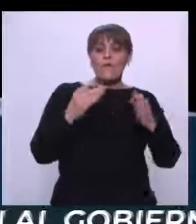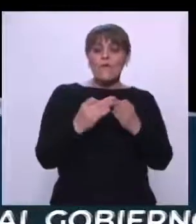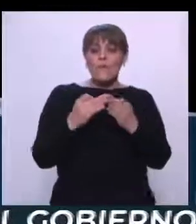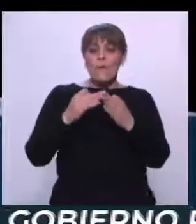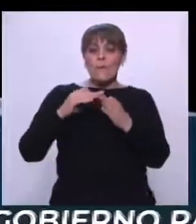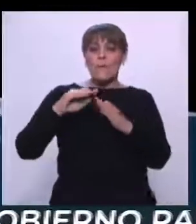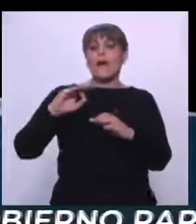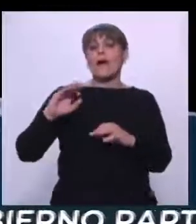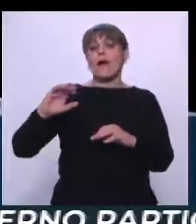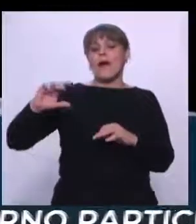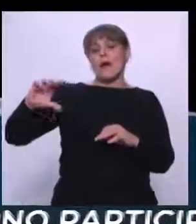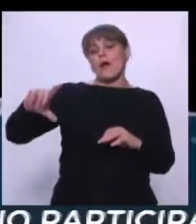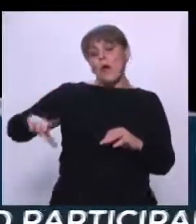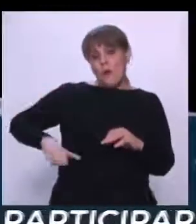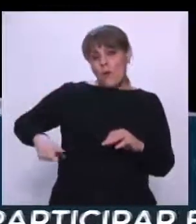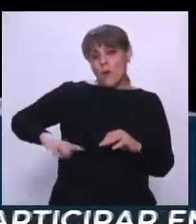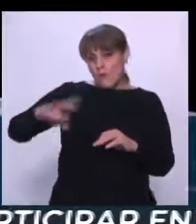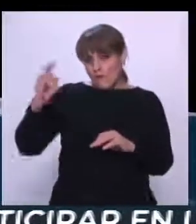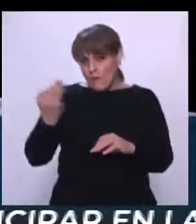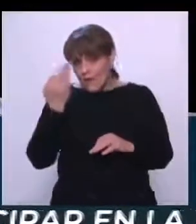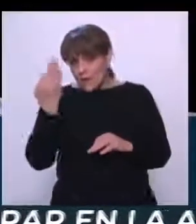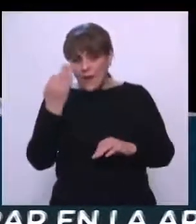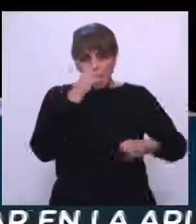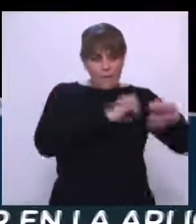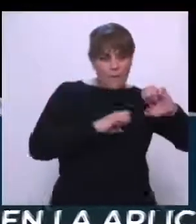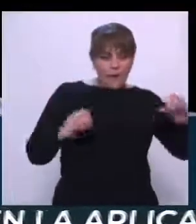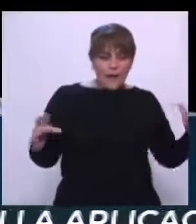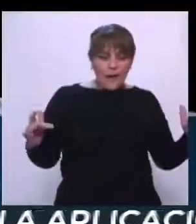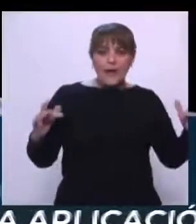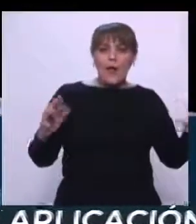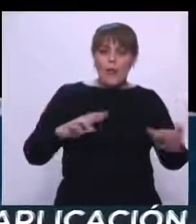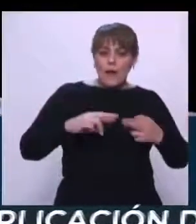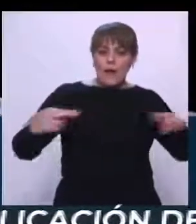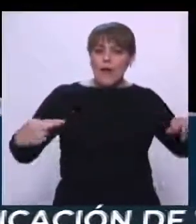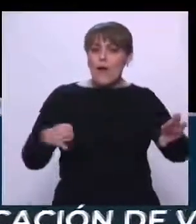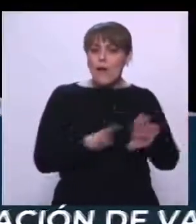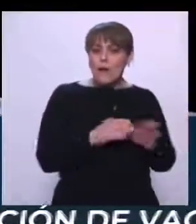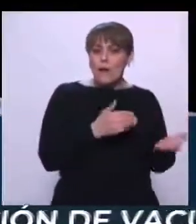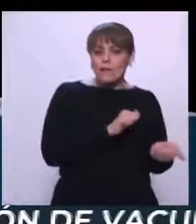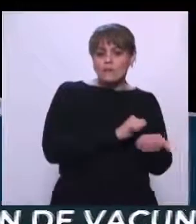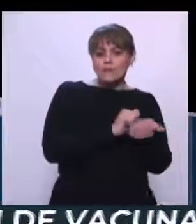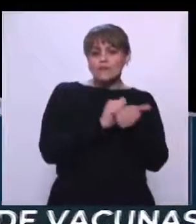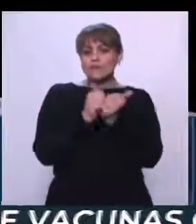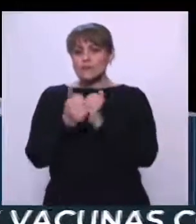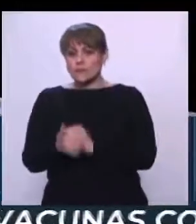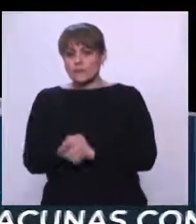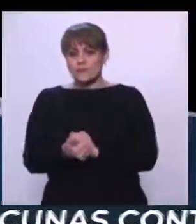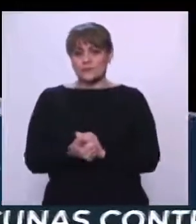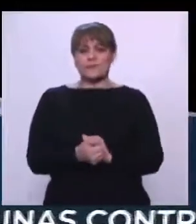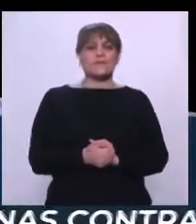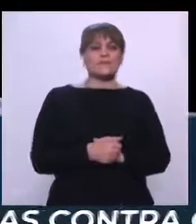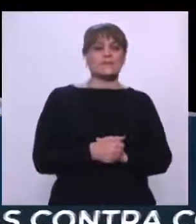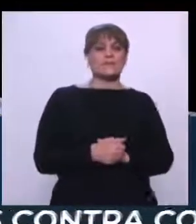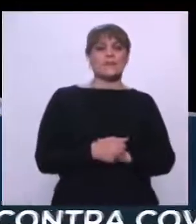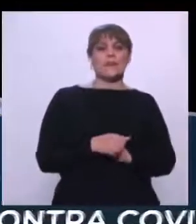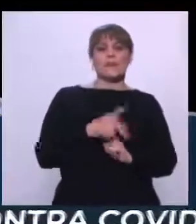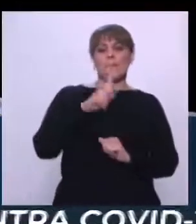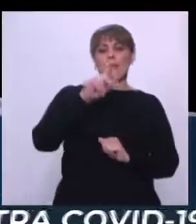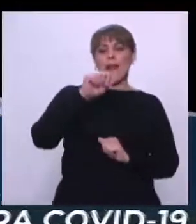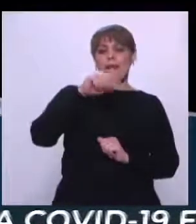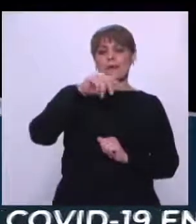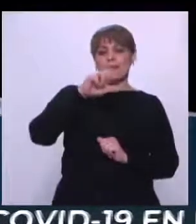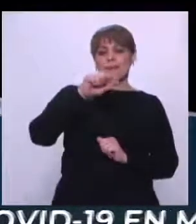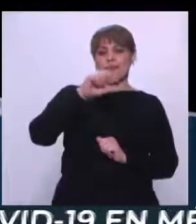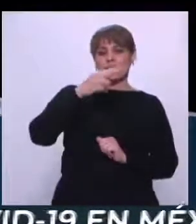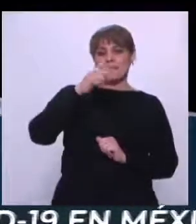con las empresas. Este caso de la planta chatarra es un caso que tiene